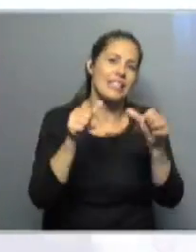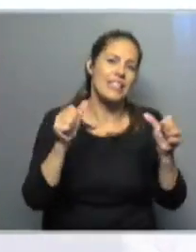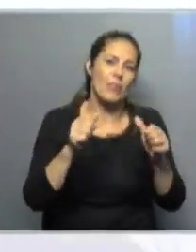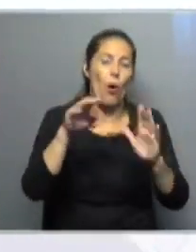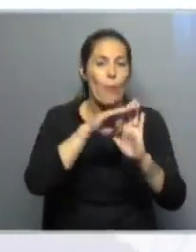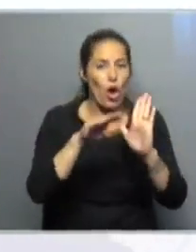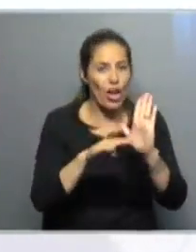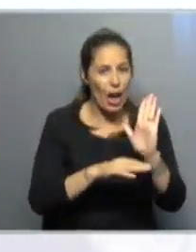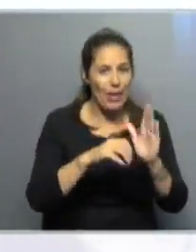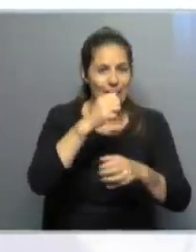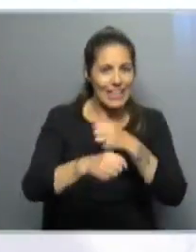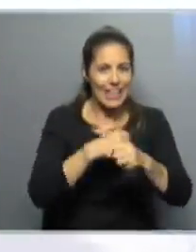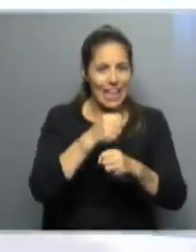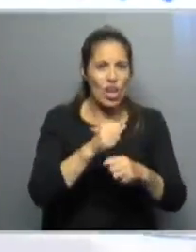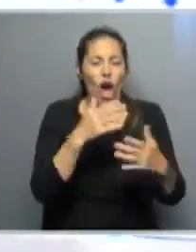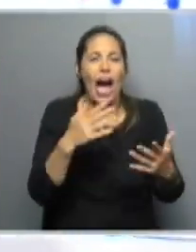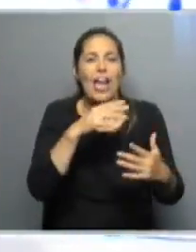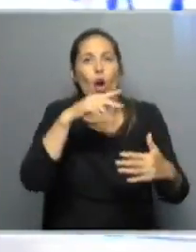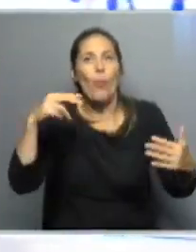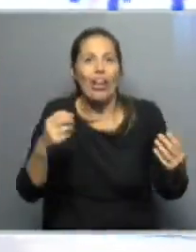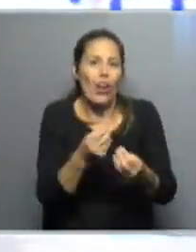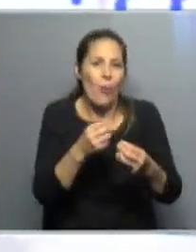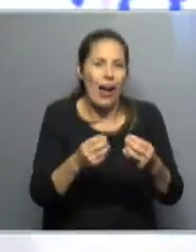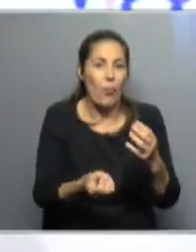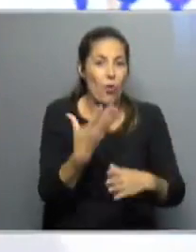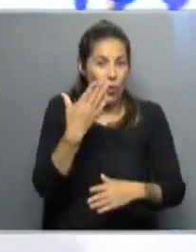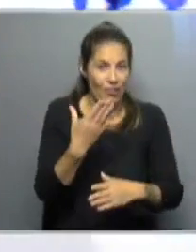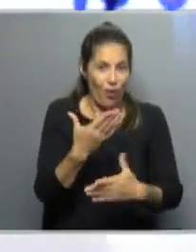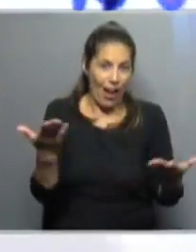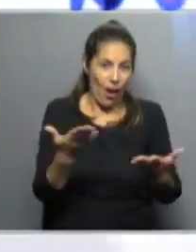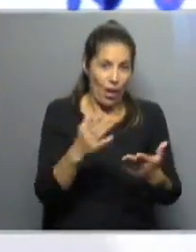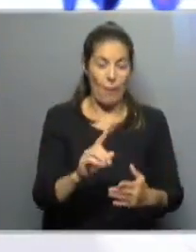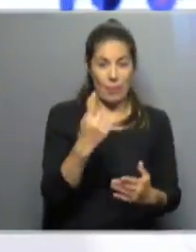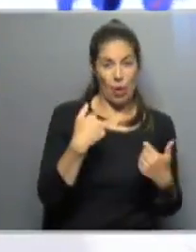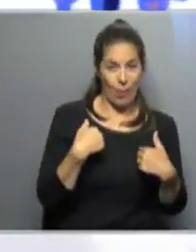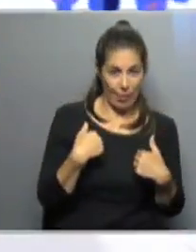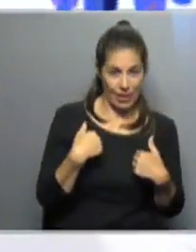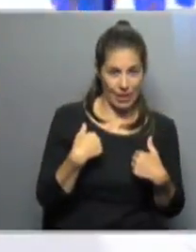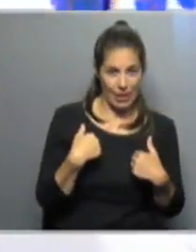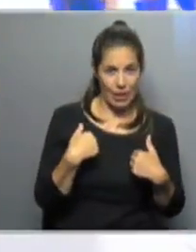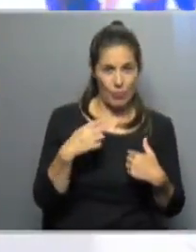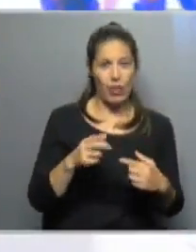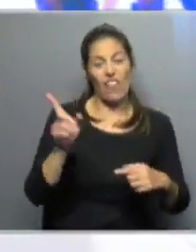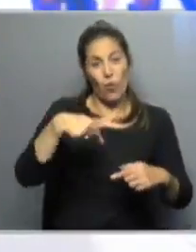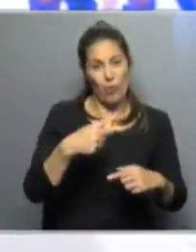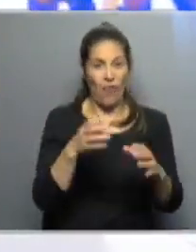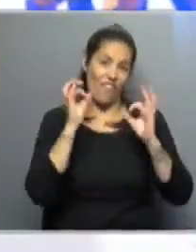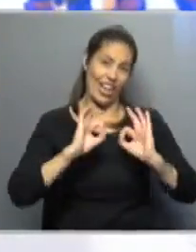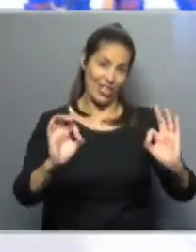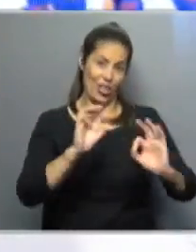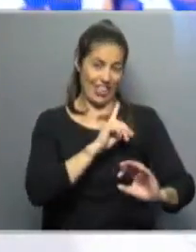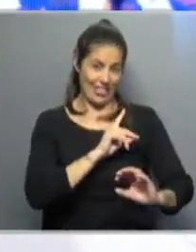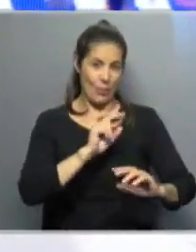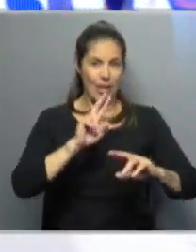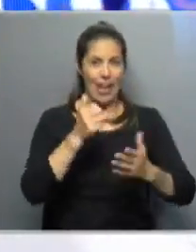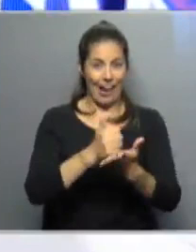de programas durante el año, hay como un aroma estreno en el aire también. Bueno, primero, para mí en lo personal, si me disculpan, porque vuelvo de mis vacaciones de diciembre y acá estoy de